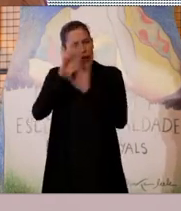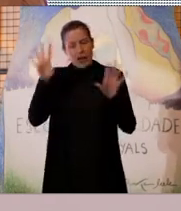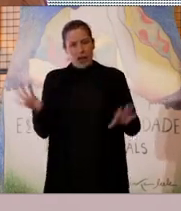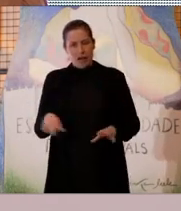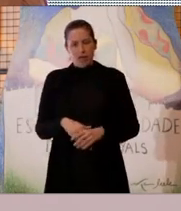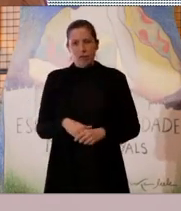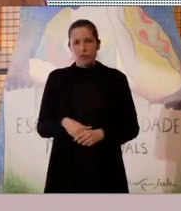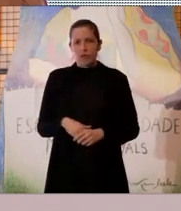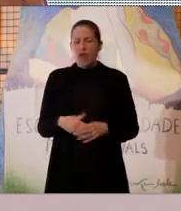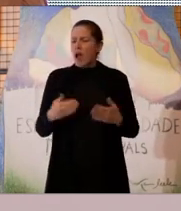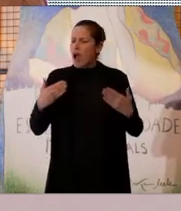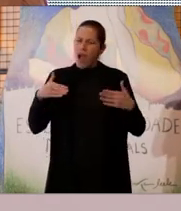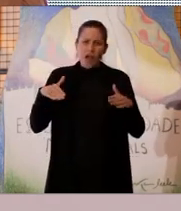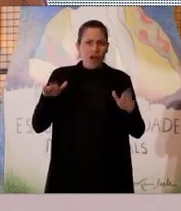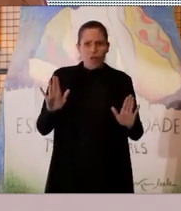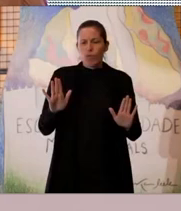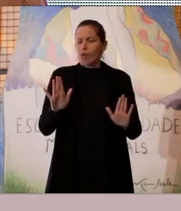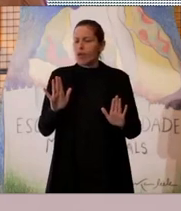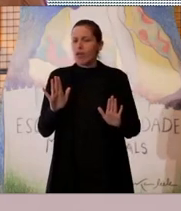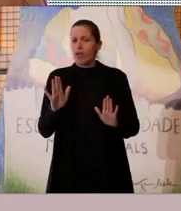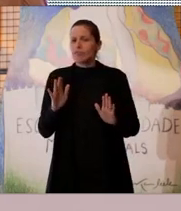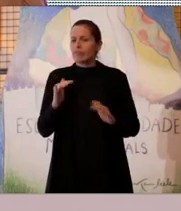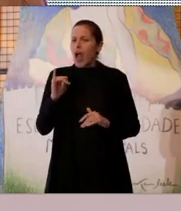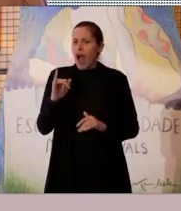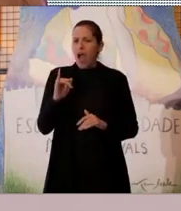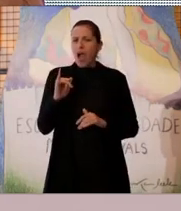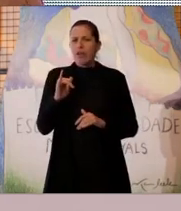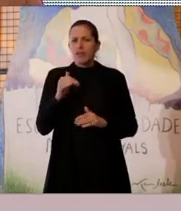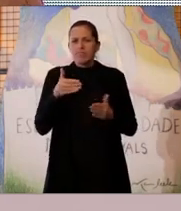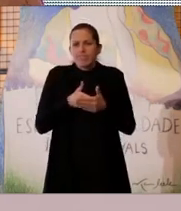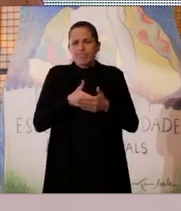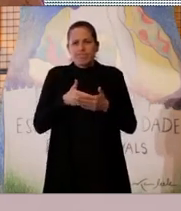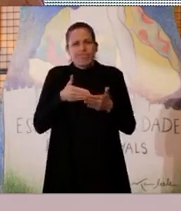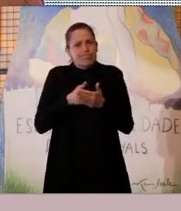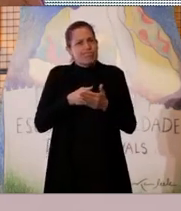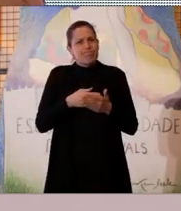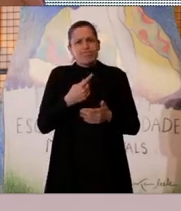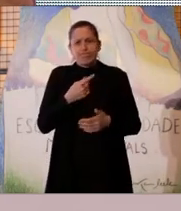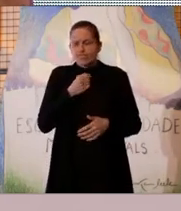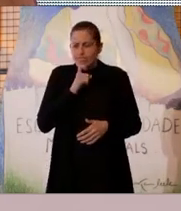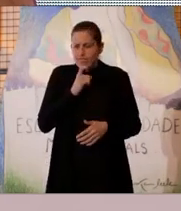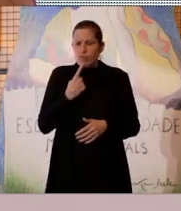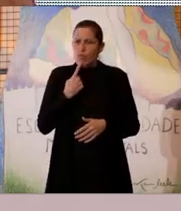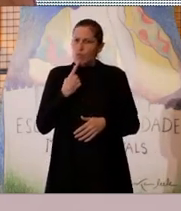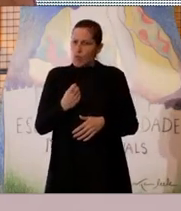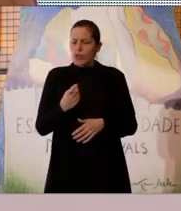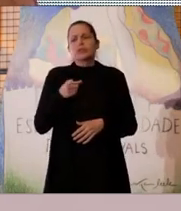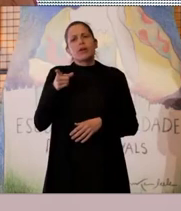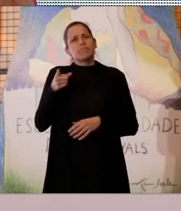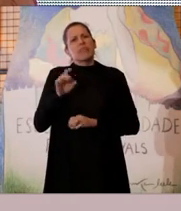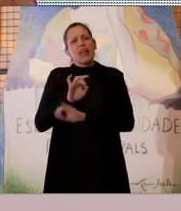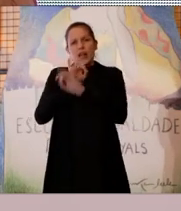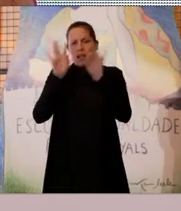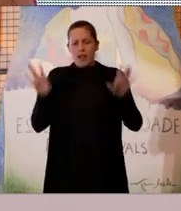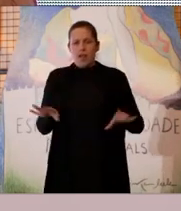pese a todo las dificultades que tienen lo tienen muy claro y soy optimista también